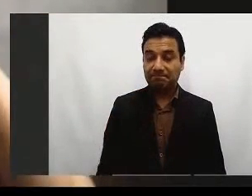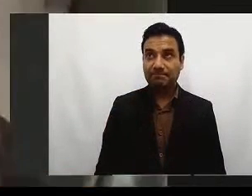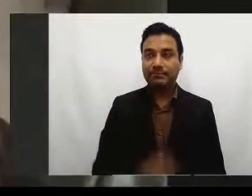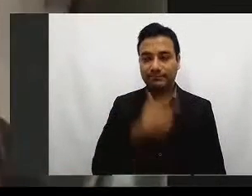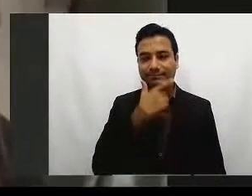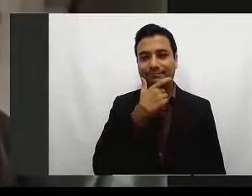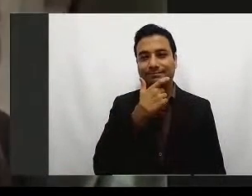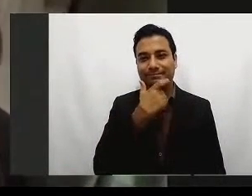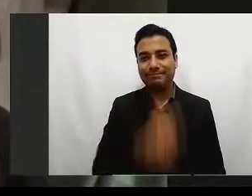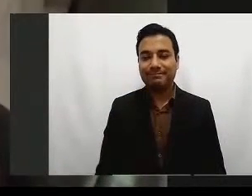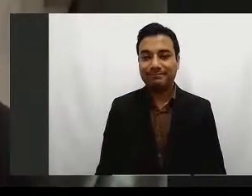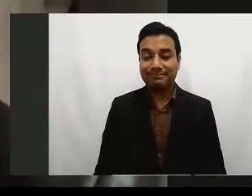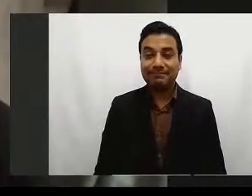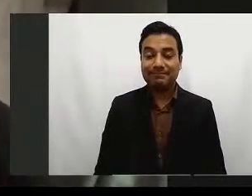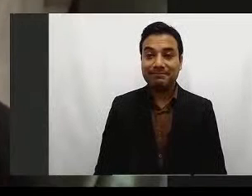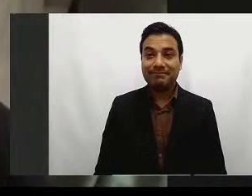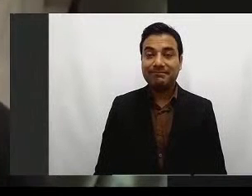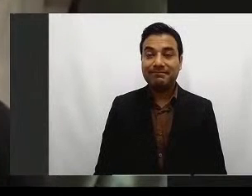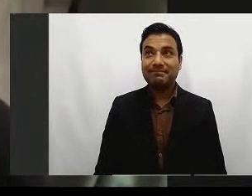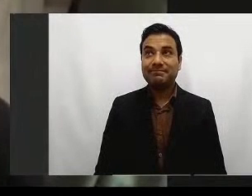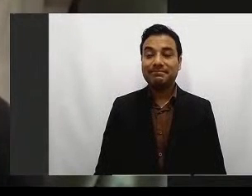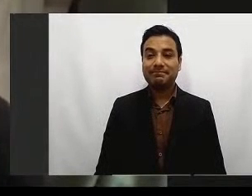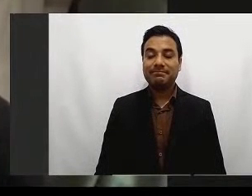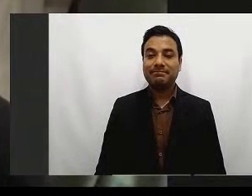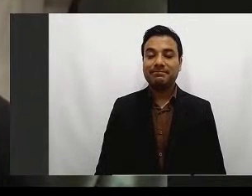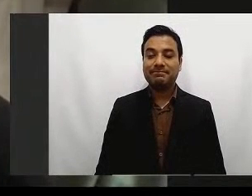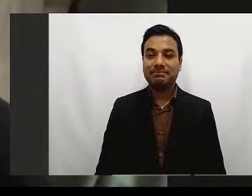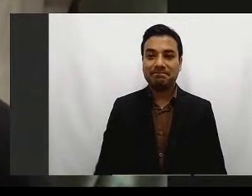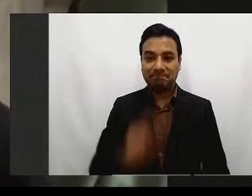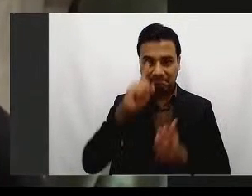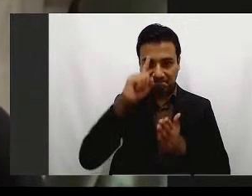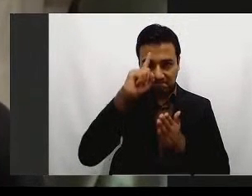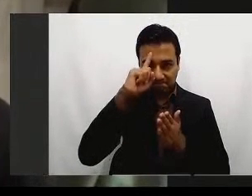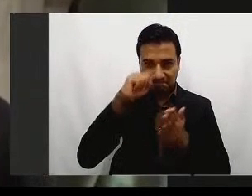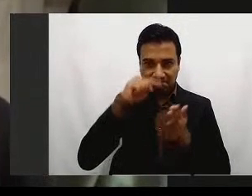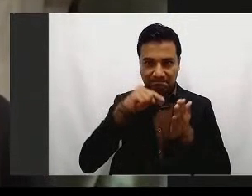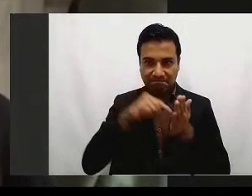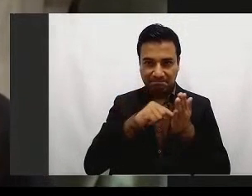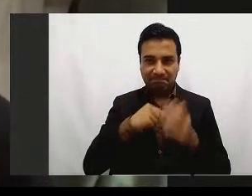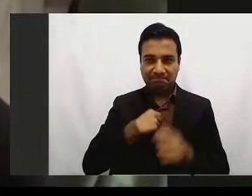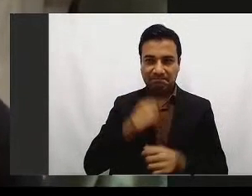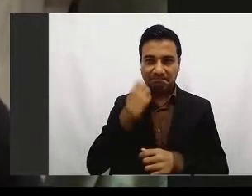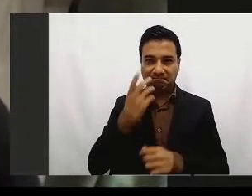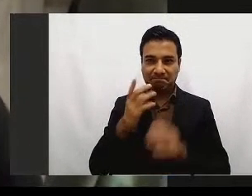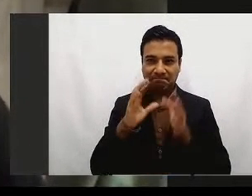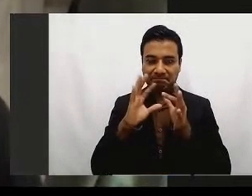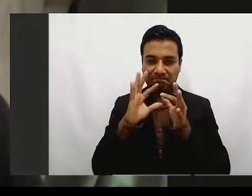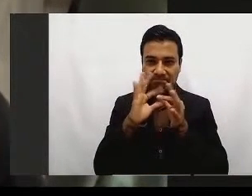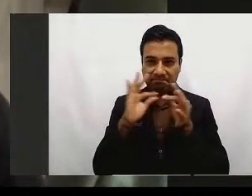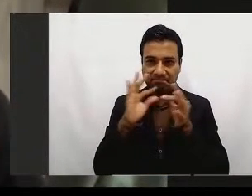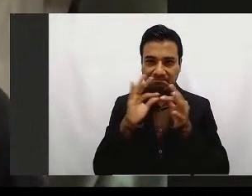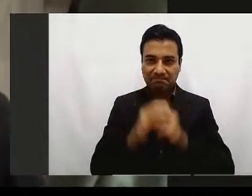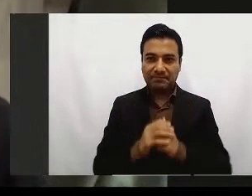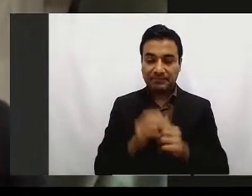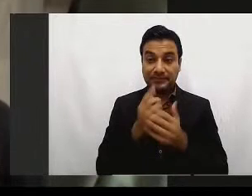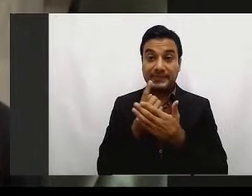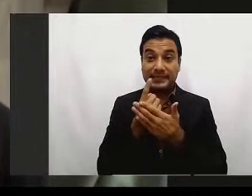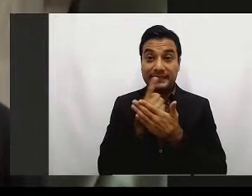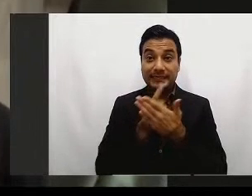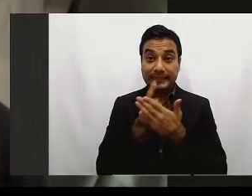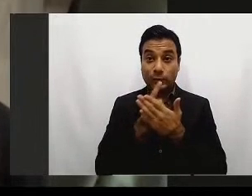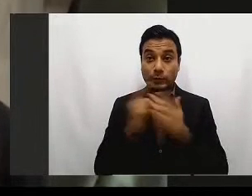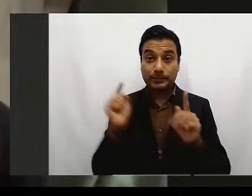Yeah, no, I think I just quickly want to reflect. Creo que quisiera reflexionar. Bueno, que el diseño basado en las personas